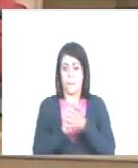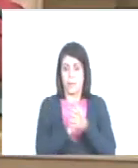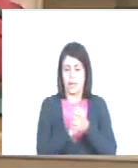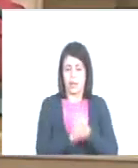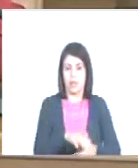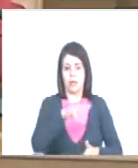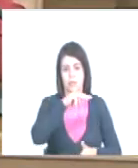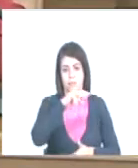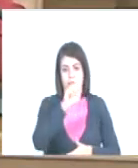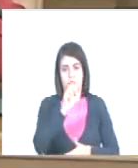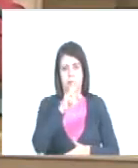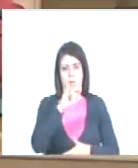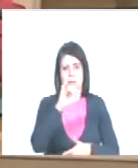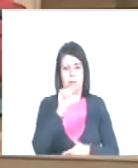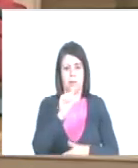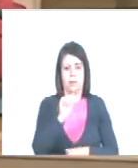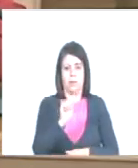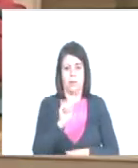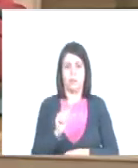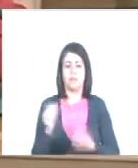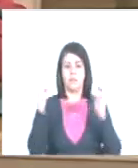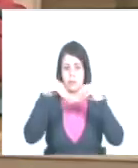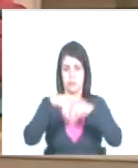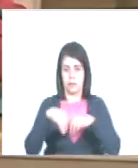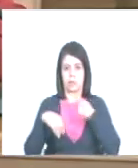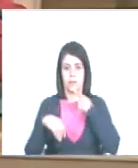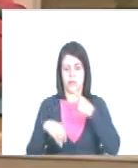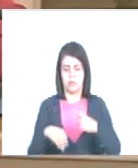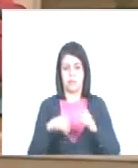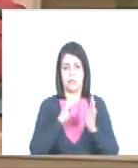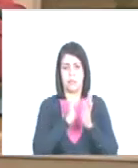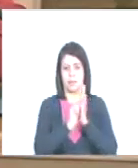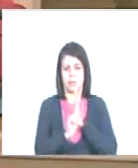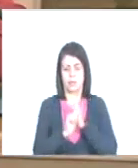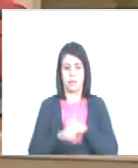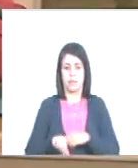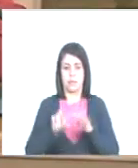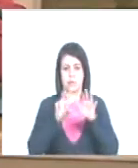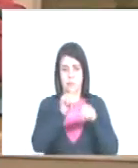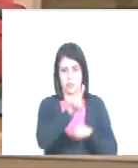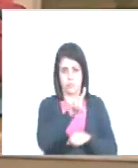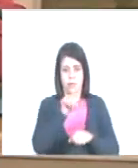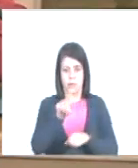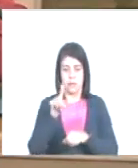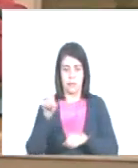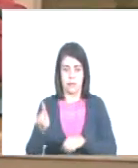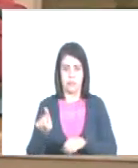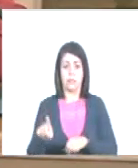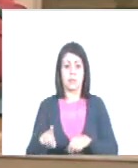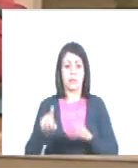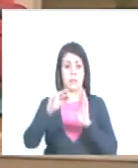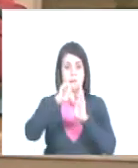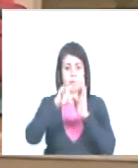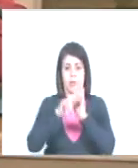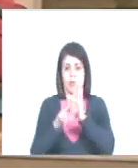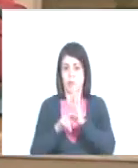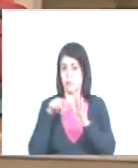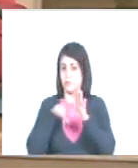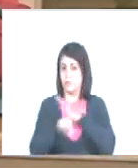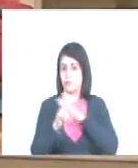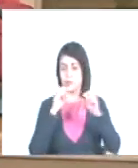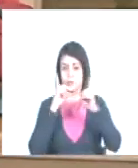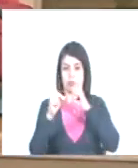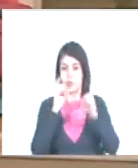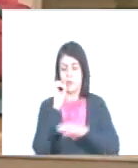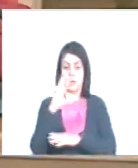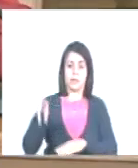de lucha María Herrera, de conformidad con lo establecido en el artículo 111 del Reglamento Interior y de